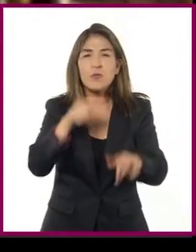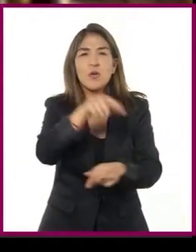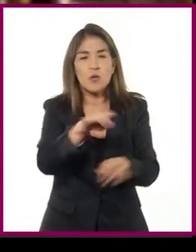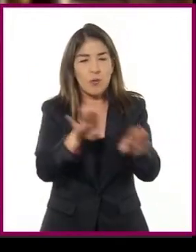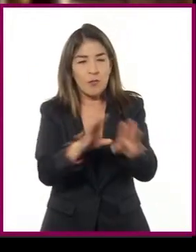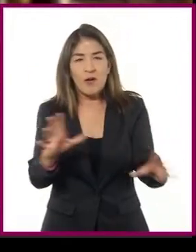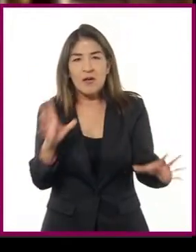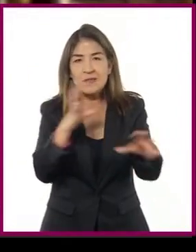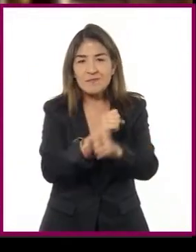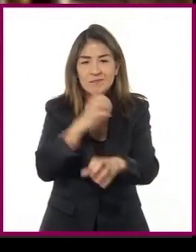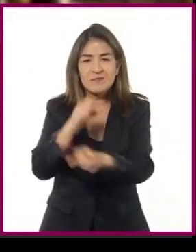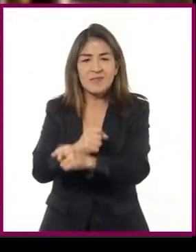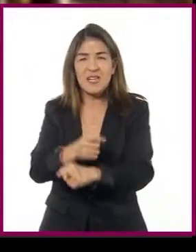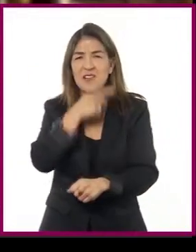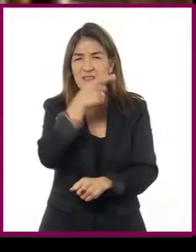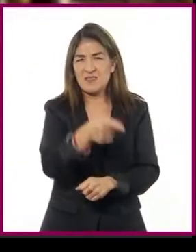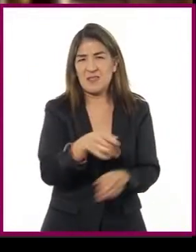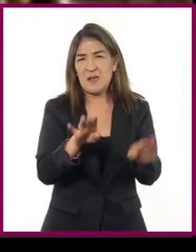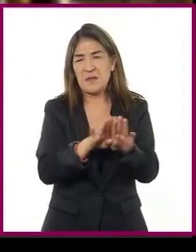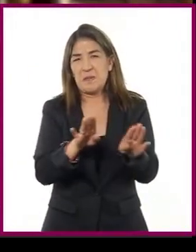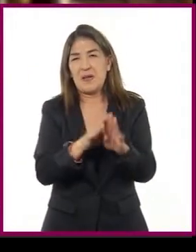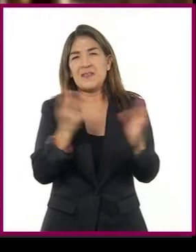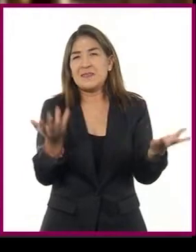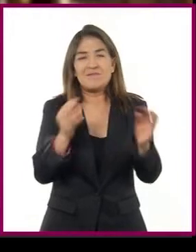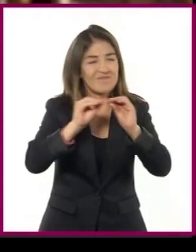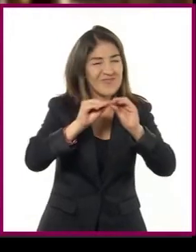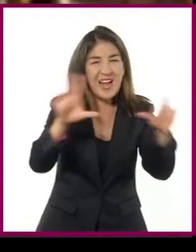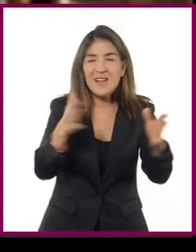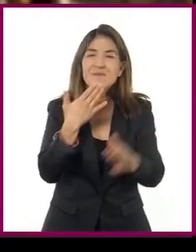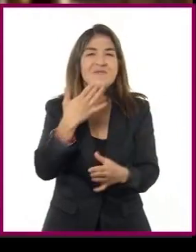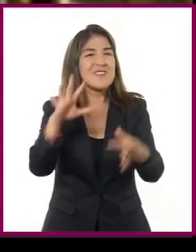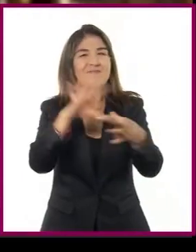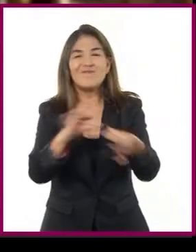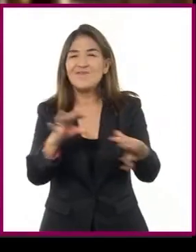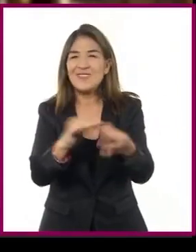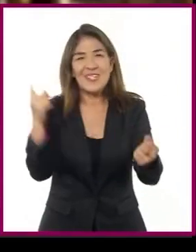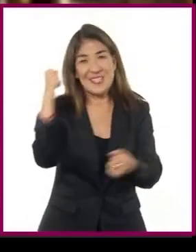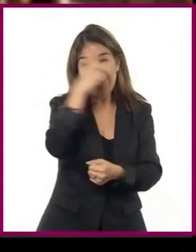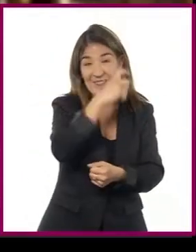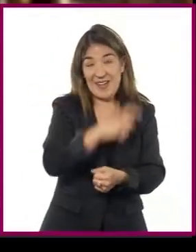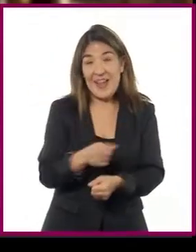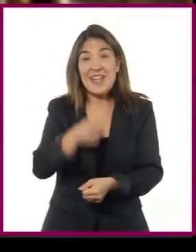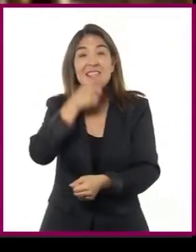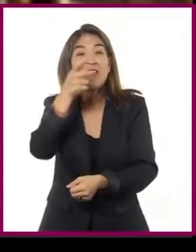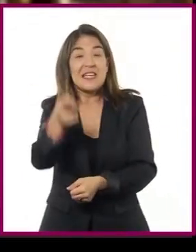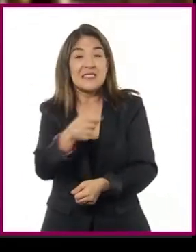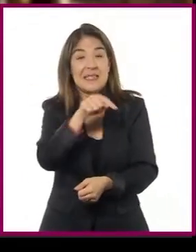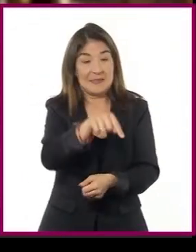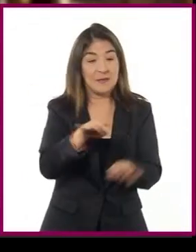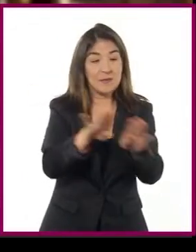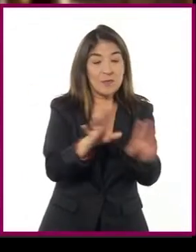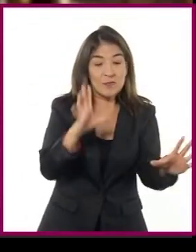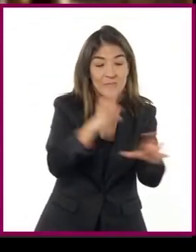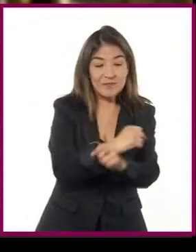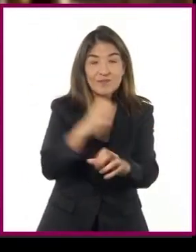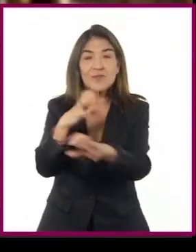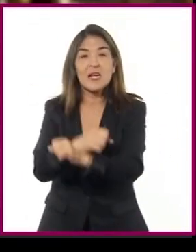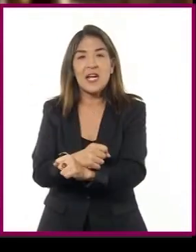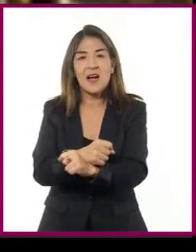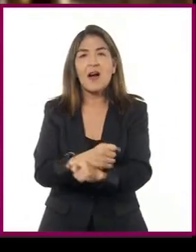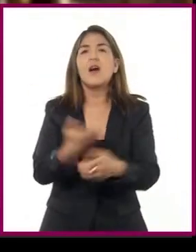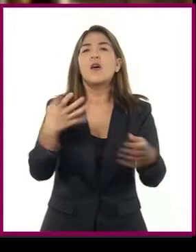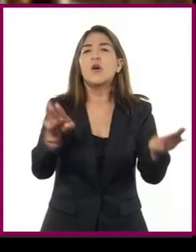les parecen oscuras o poco claras. Se cree que algunas definiciones